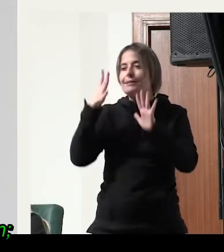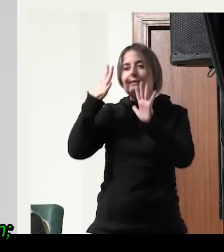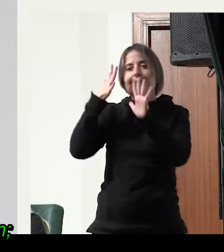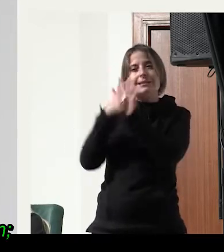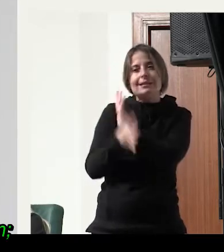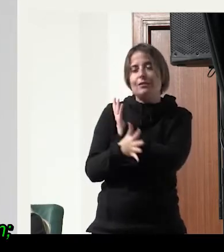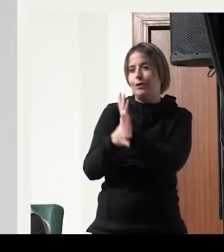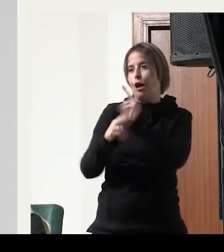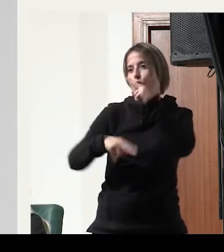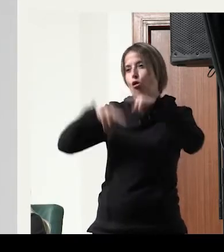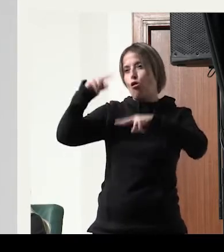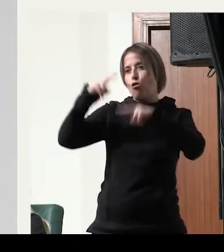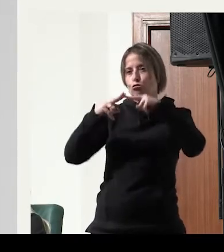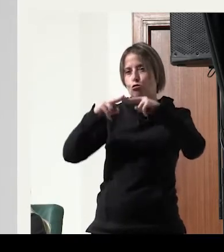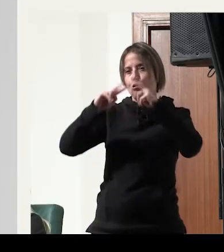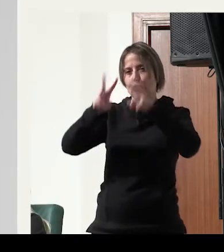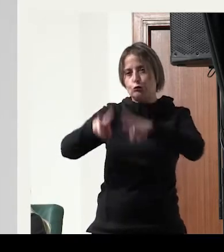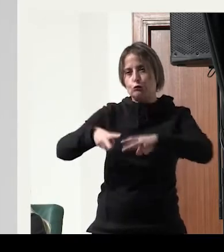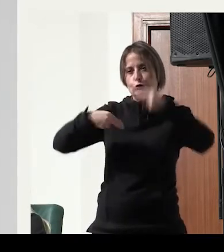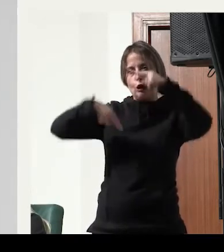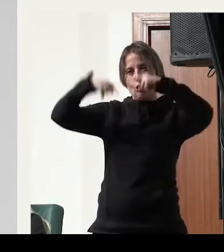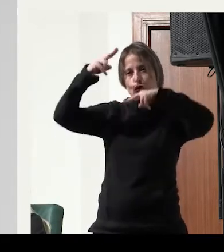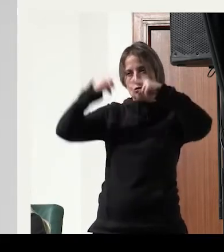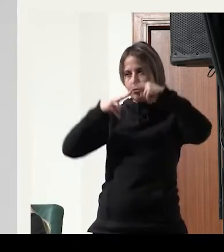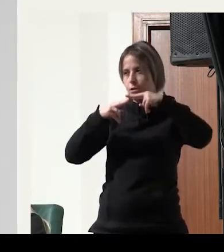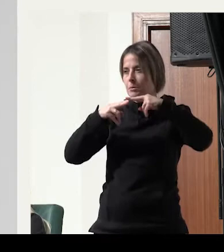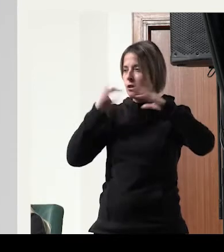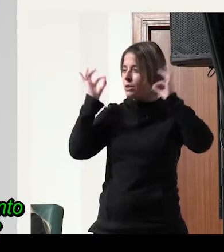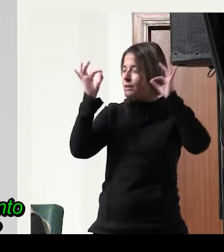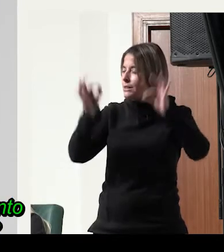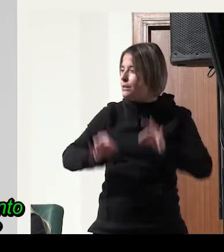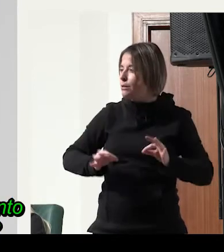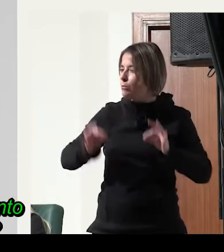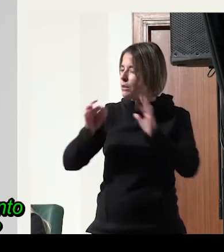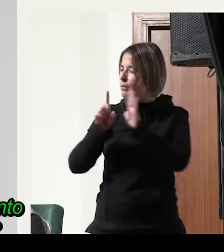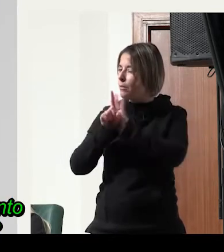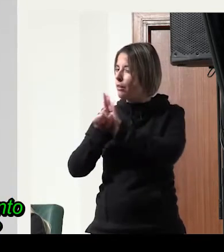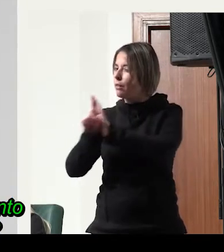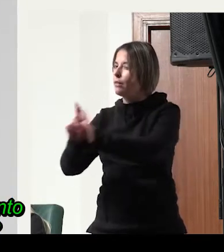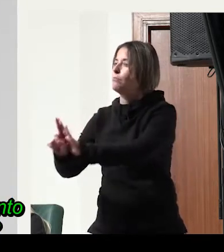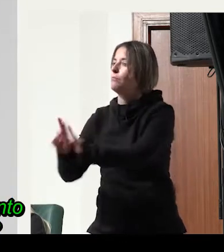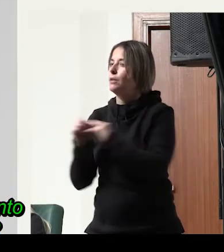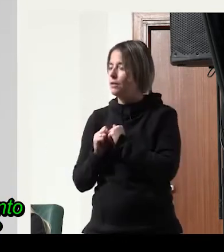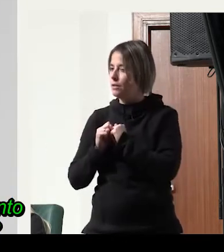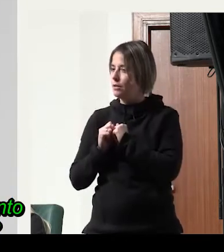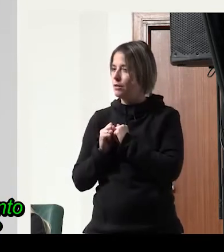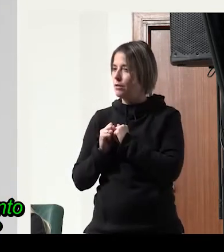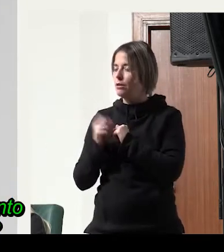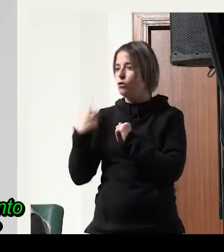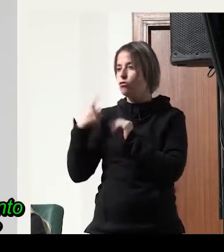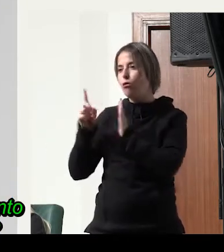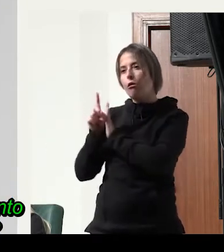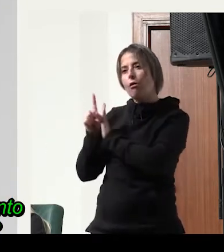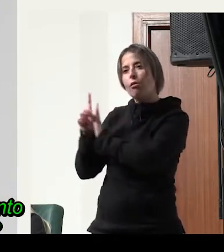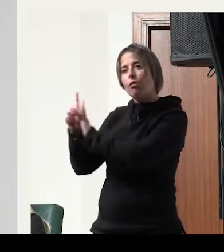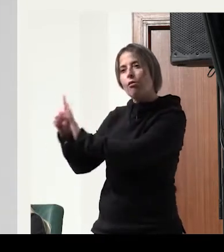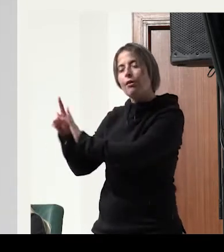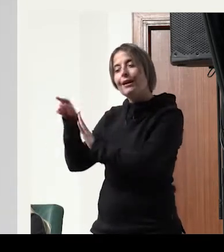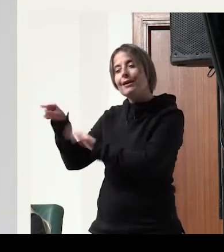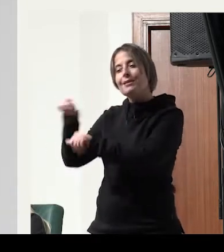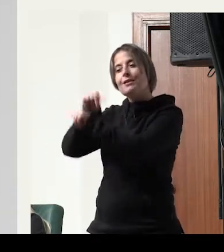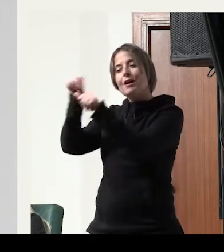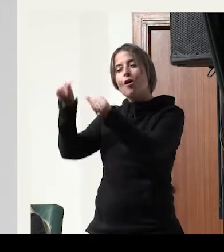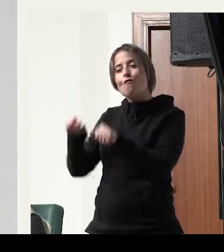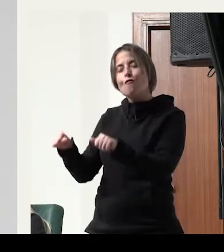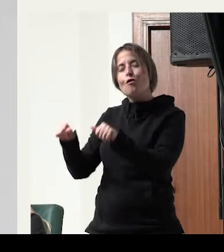construyen y reconstruyen, pero siempre desplazada. ¿No es acaso el desplazamiento la única manera de mudar?